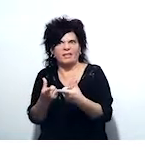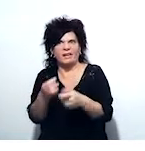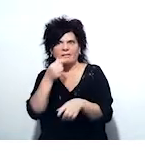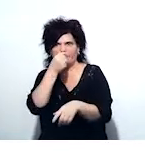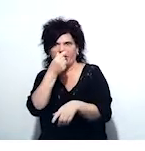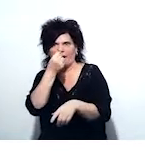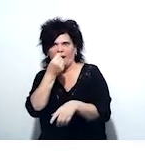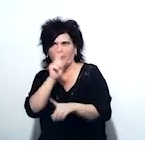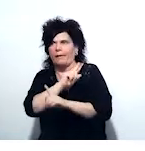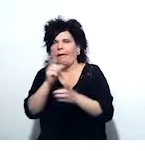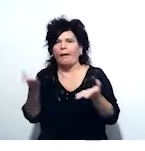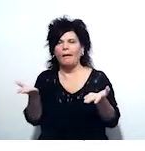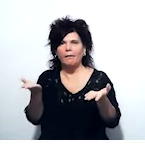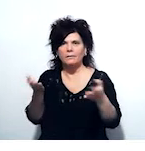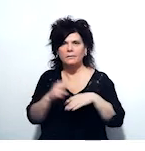Y acá